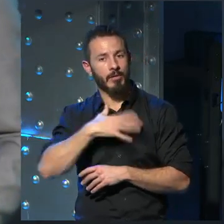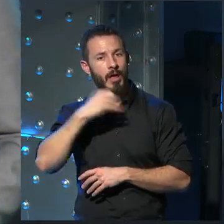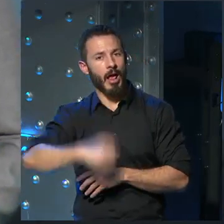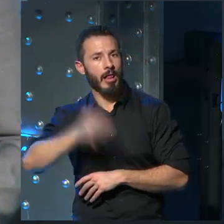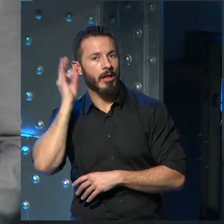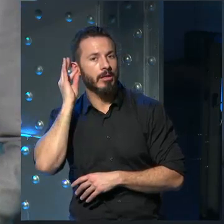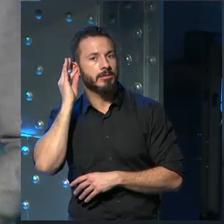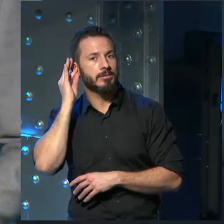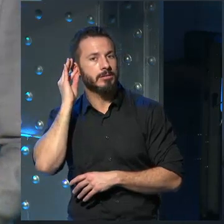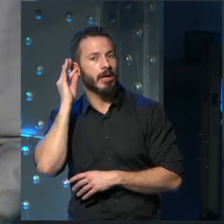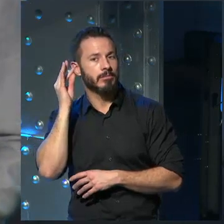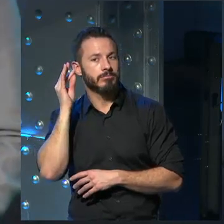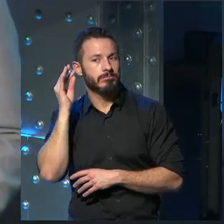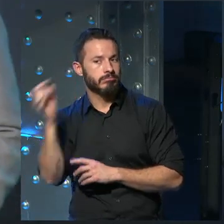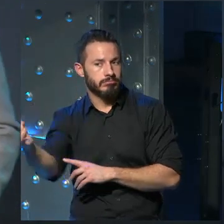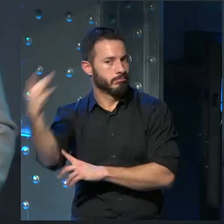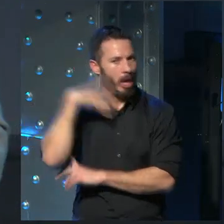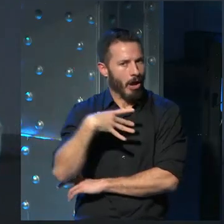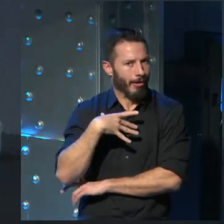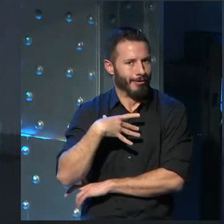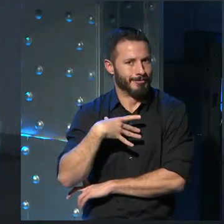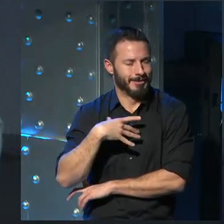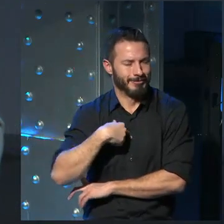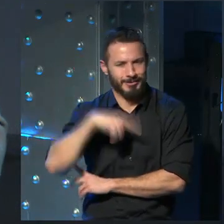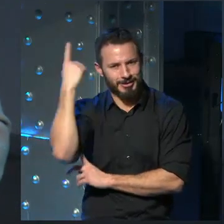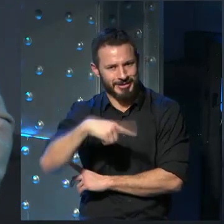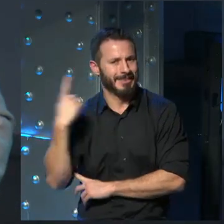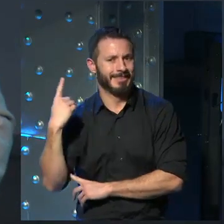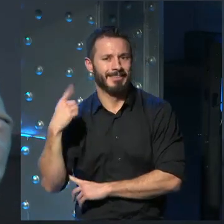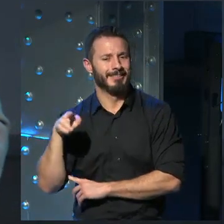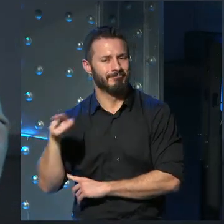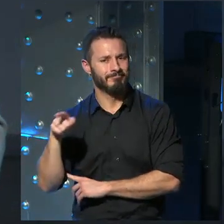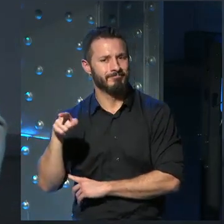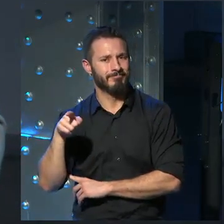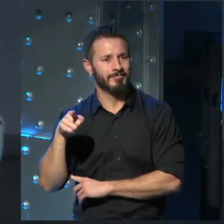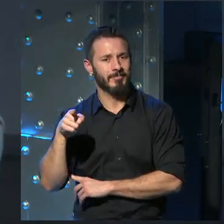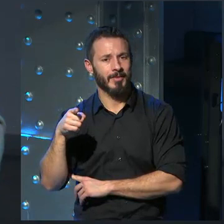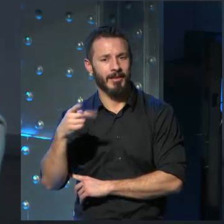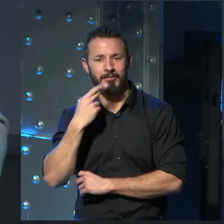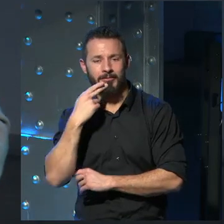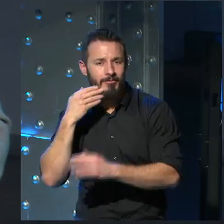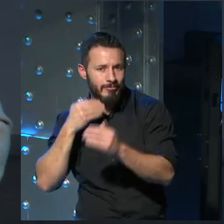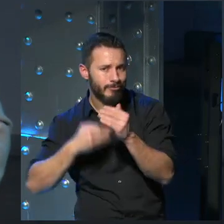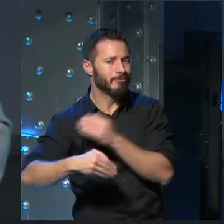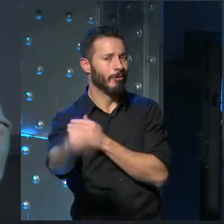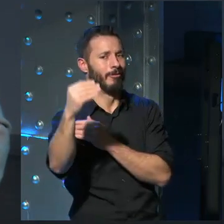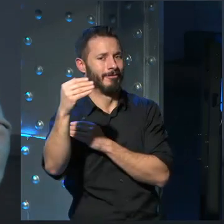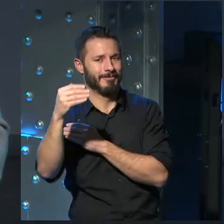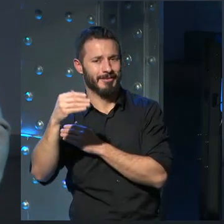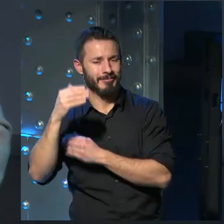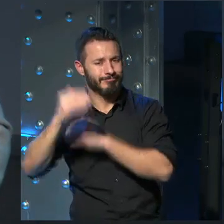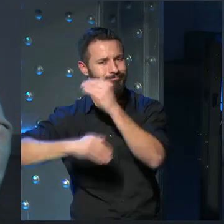mucho mejor de lo que yo era, así que estoy convencido que todavía queda mucho camino por recorrer en la